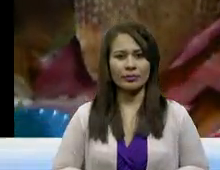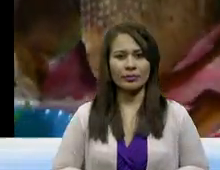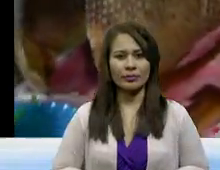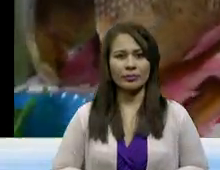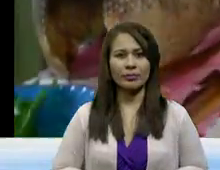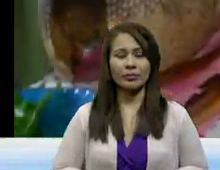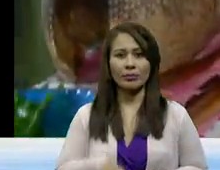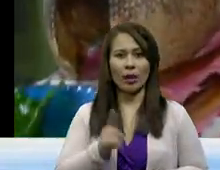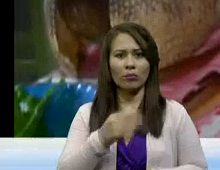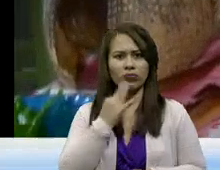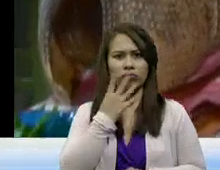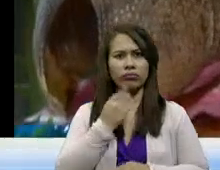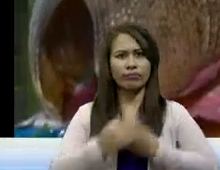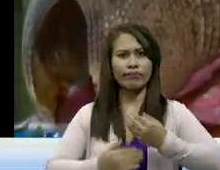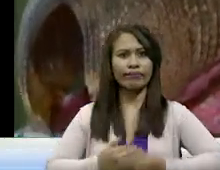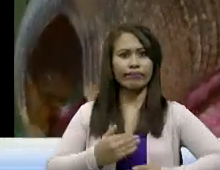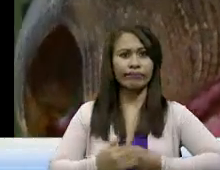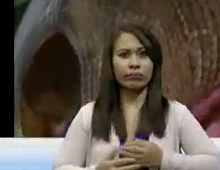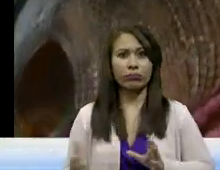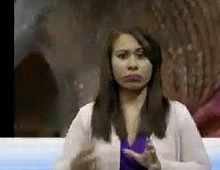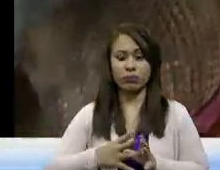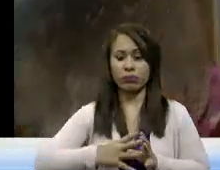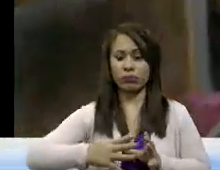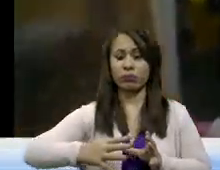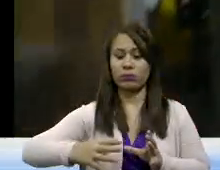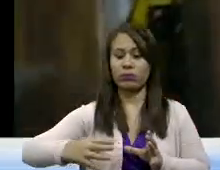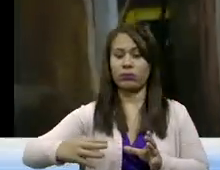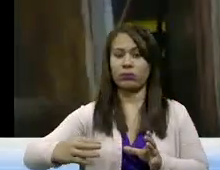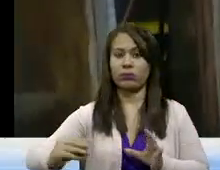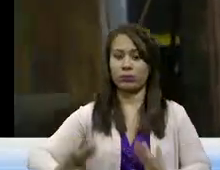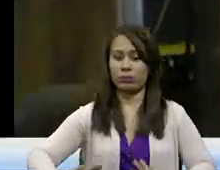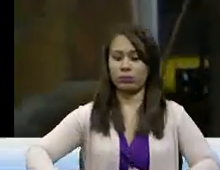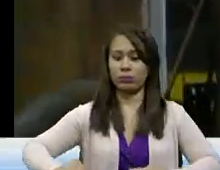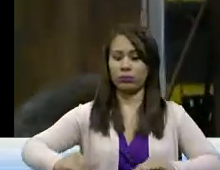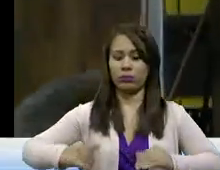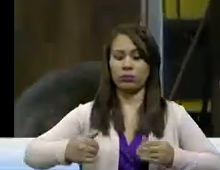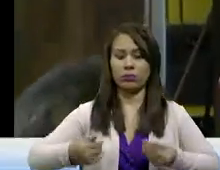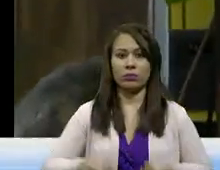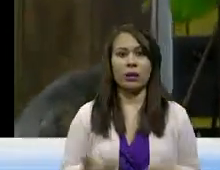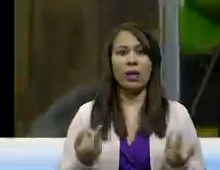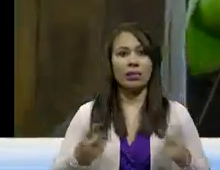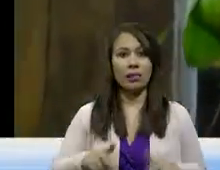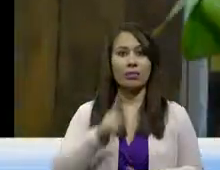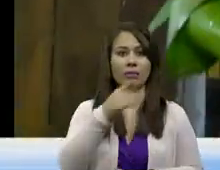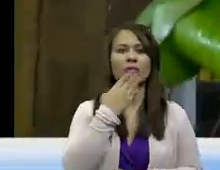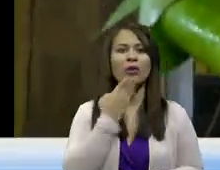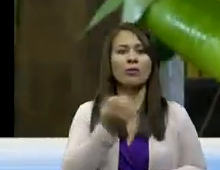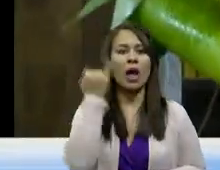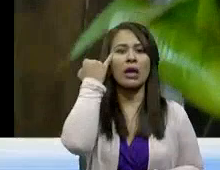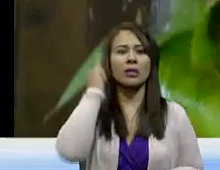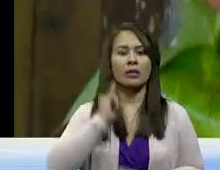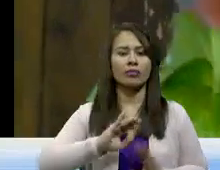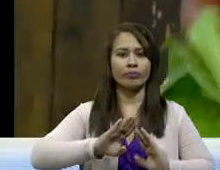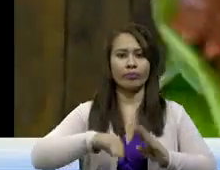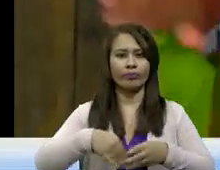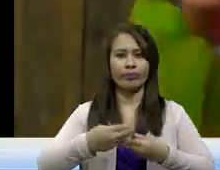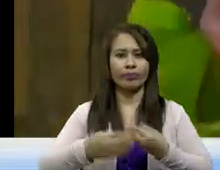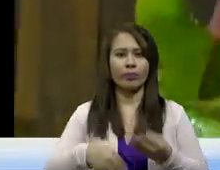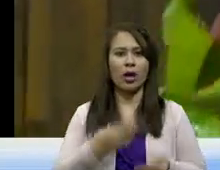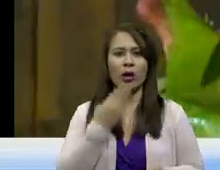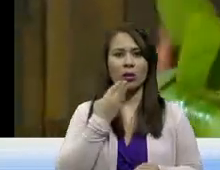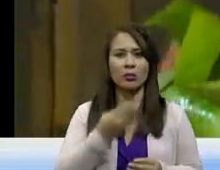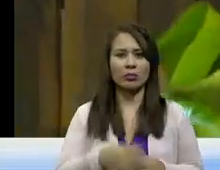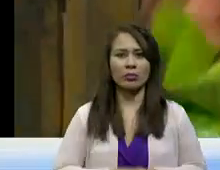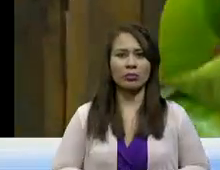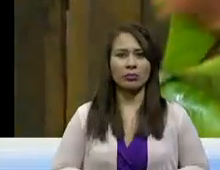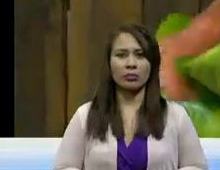Es todo un arte, un proceso. Miren que no se le ve absolutamente nada. Y bueno, ella también lo puso estratégicamente sobre la